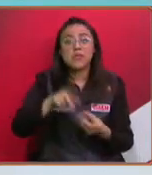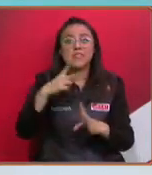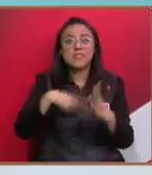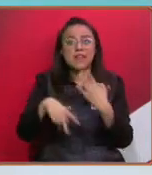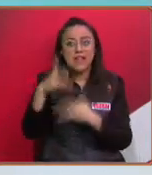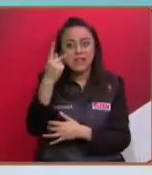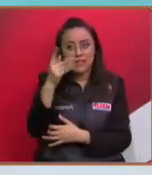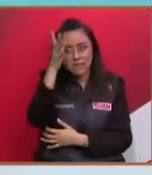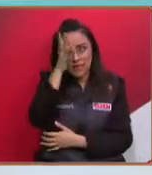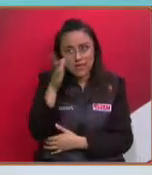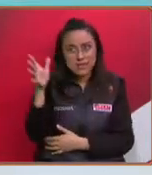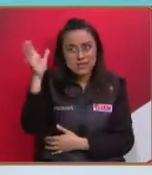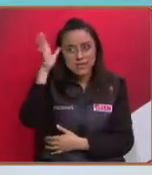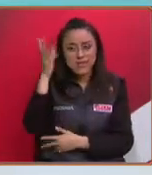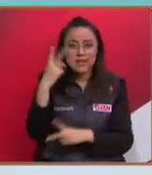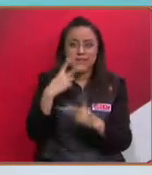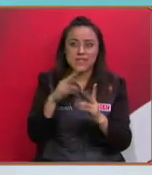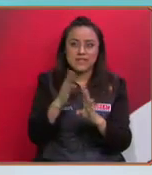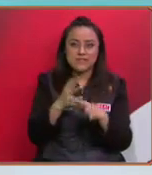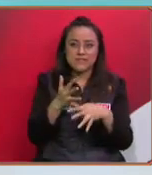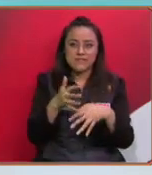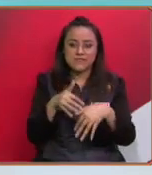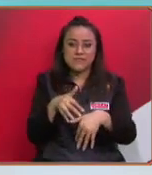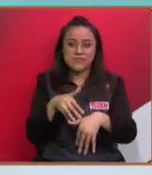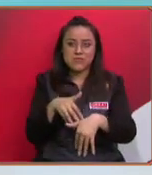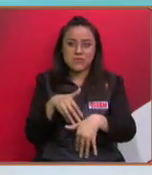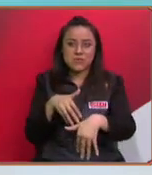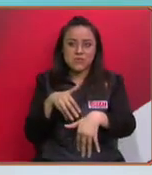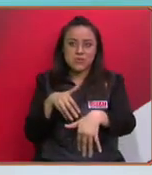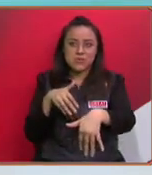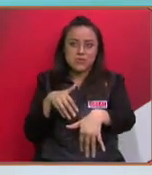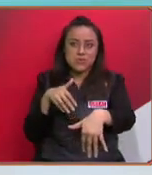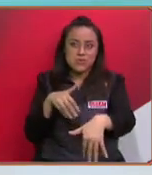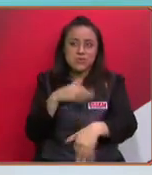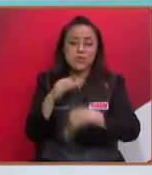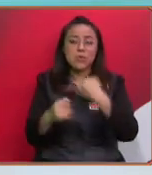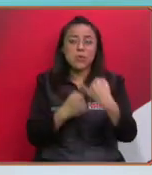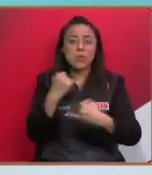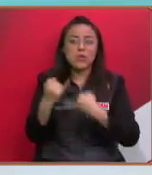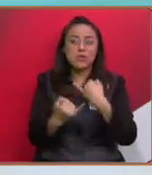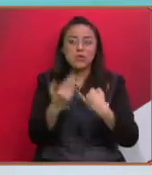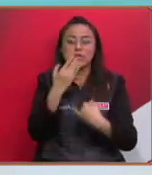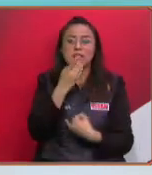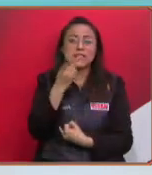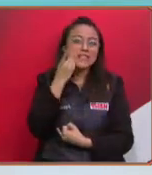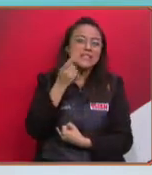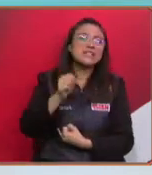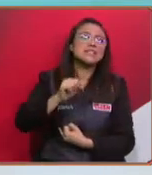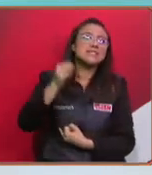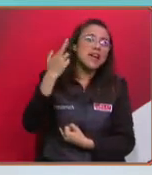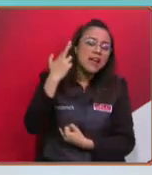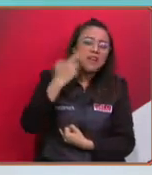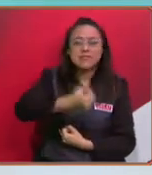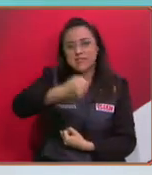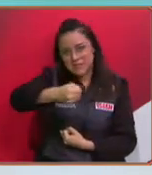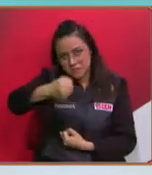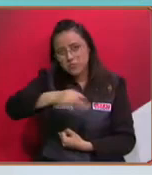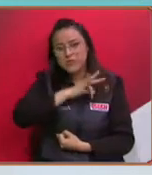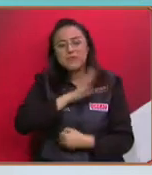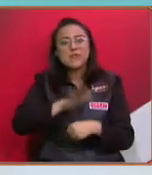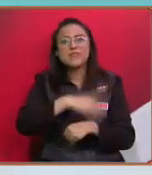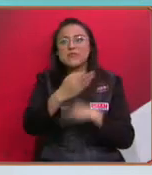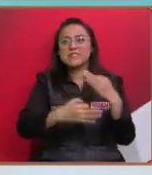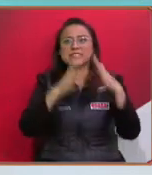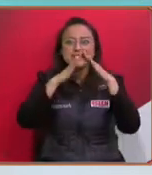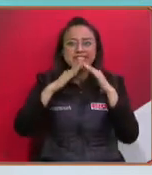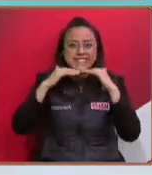nuestra casa, a televisión Azteca. Logotipadas con el juguetón. Denles un claxonazo y salúdelos porque todos ellos llevan